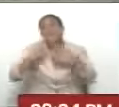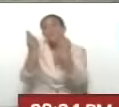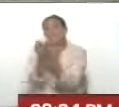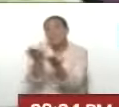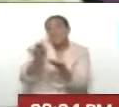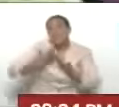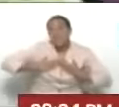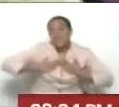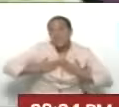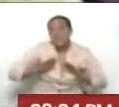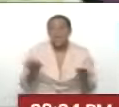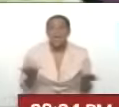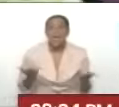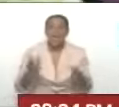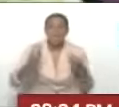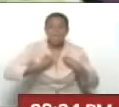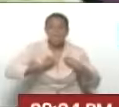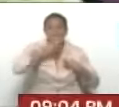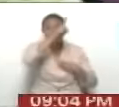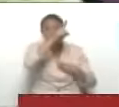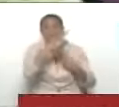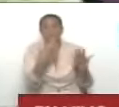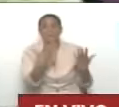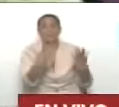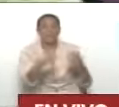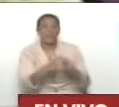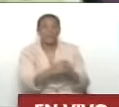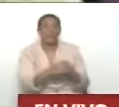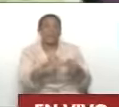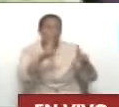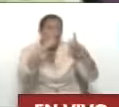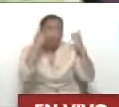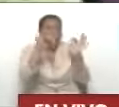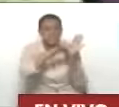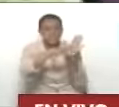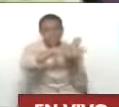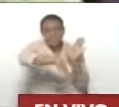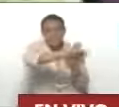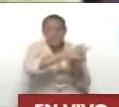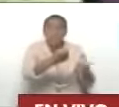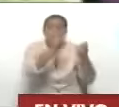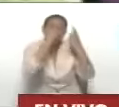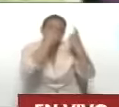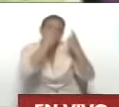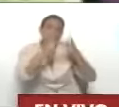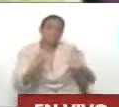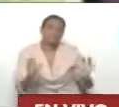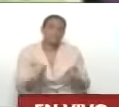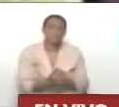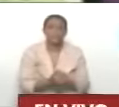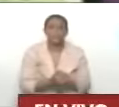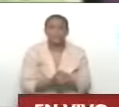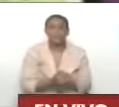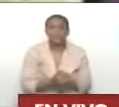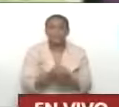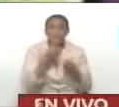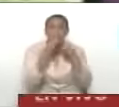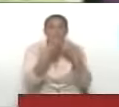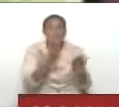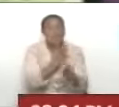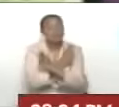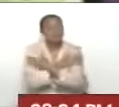que viven allá arriba. Ya tenía la experiencia. Sí, y ellos me enseñaron. Mira, esto es maravilloso,